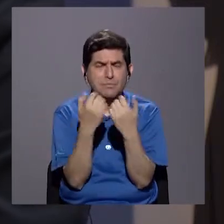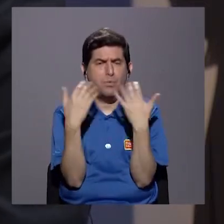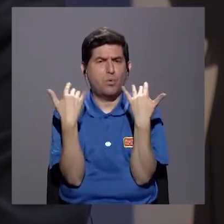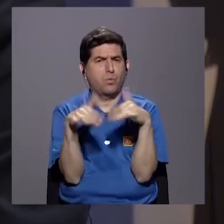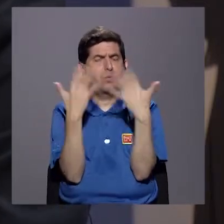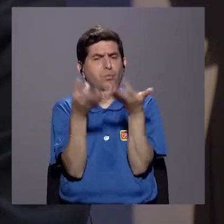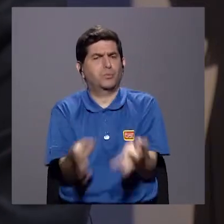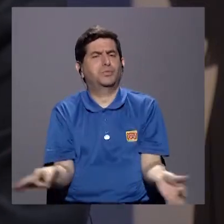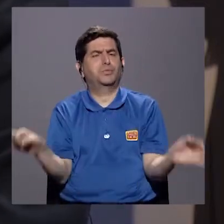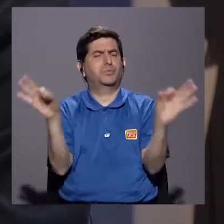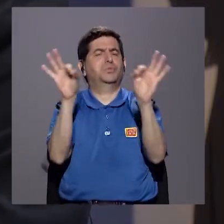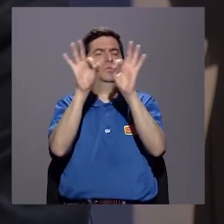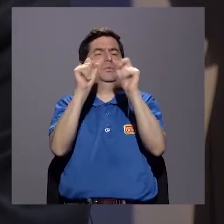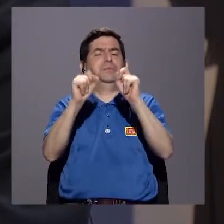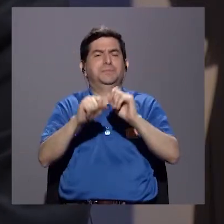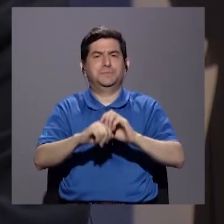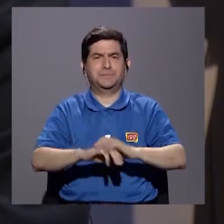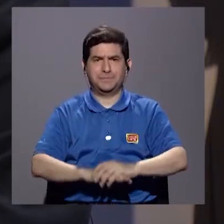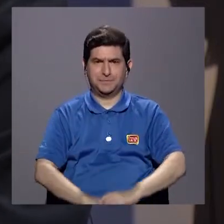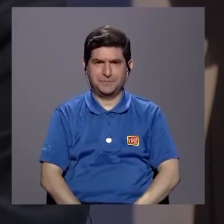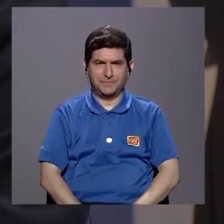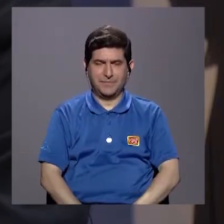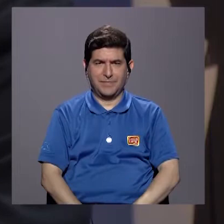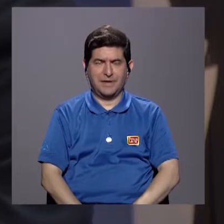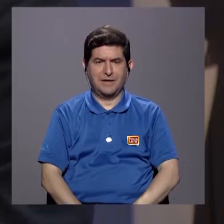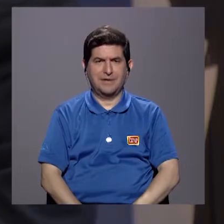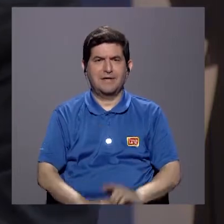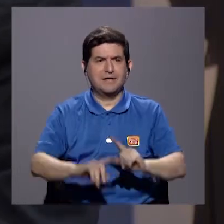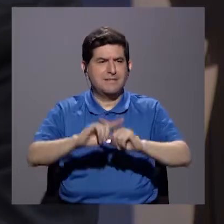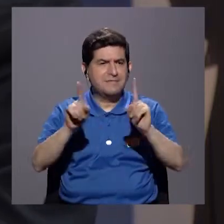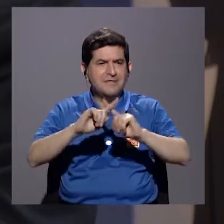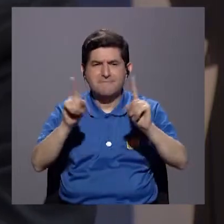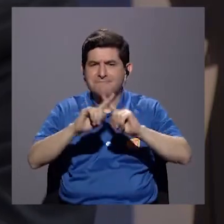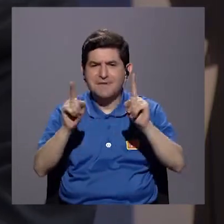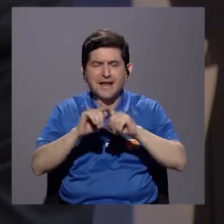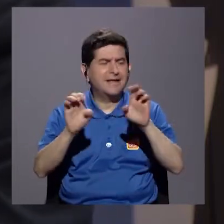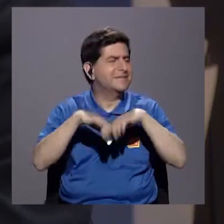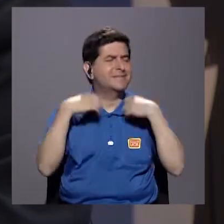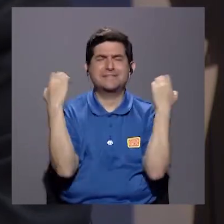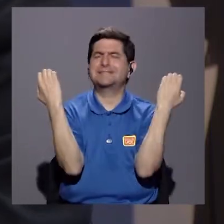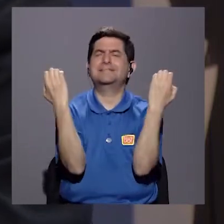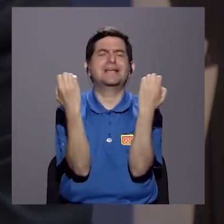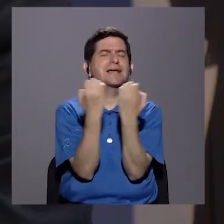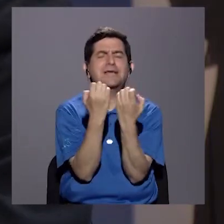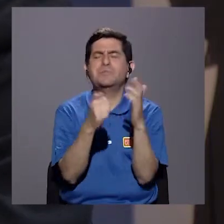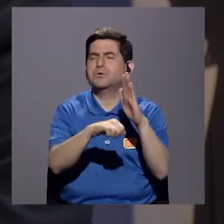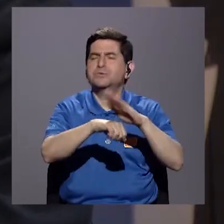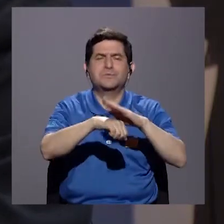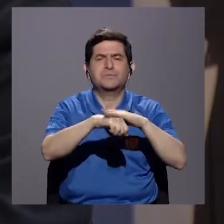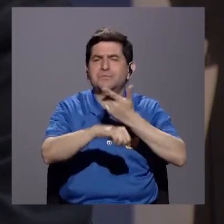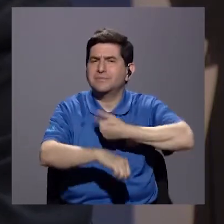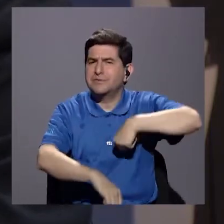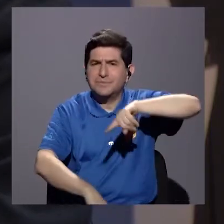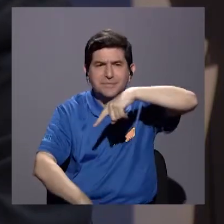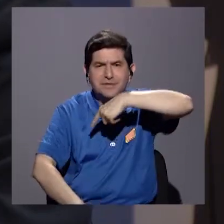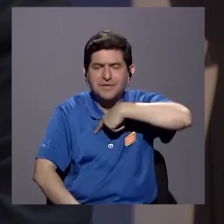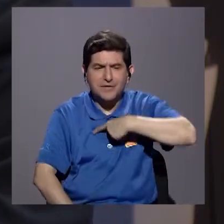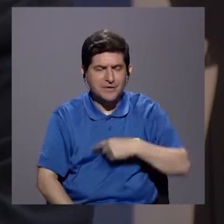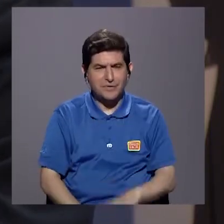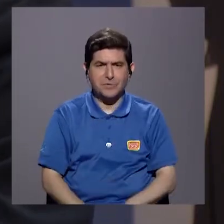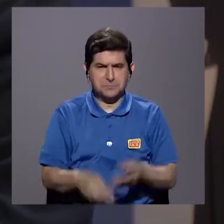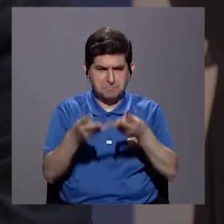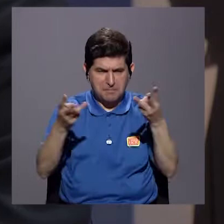enorme, importantísimo, de TEM, SEM, una serie de equipos que nos permiten